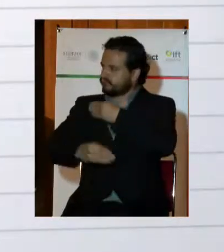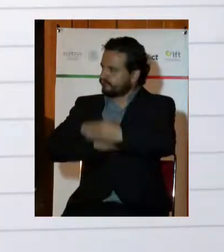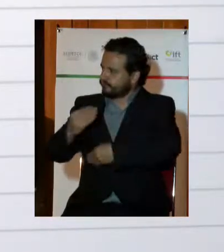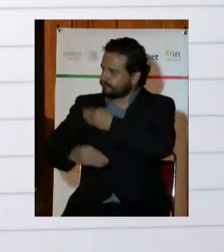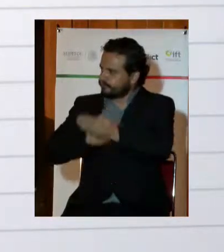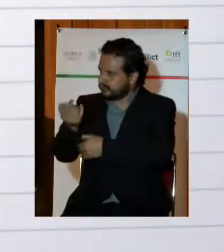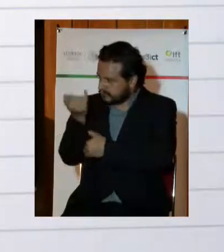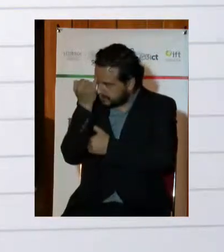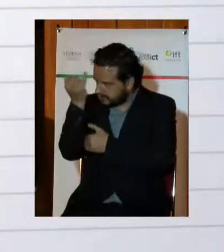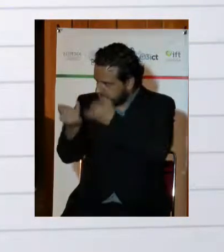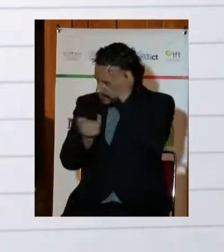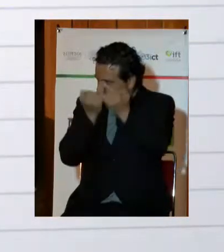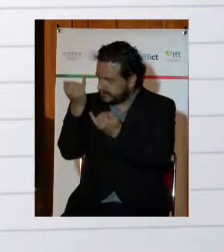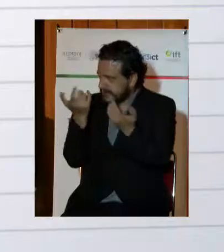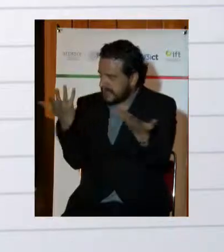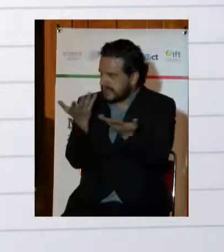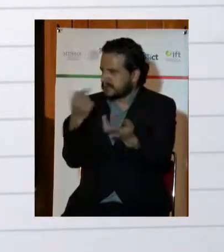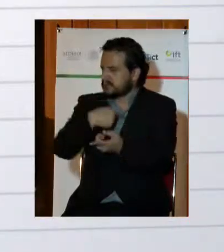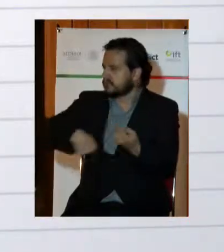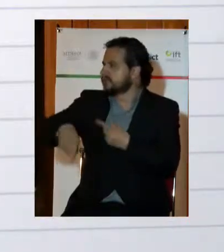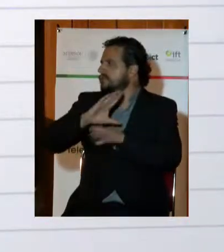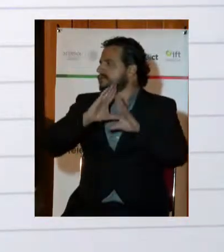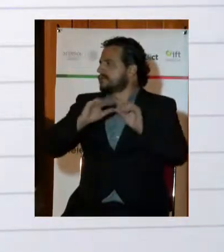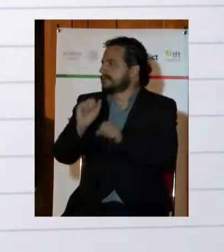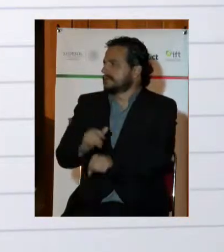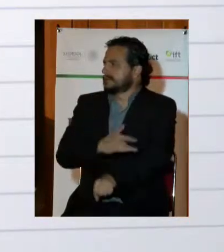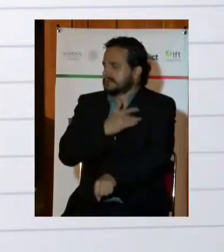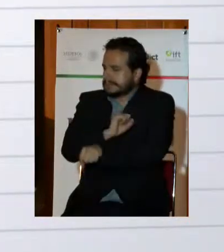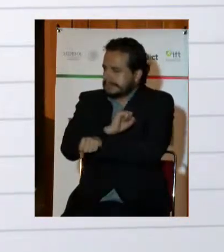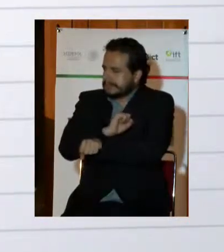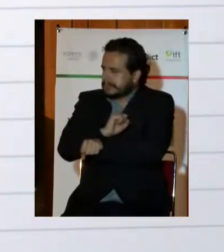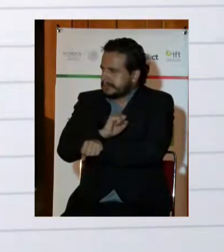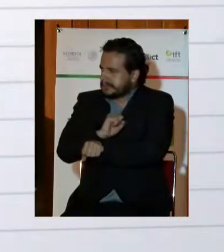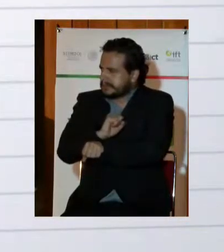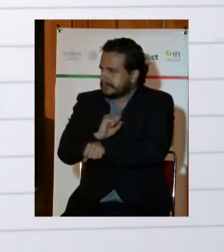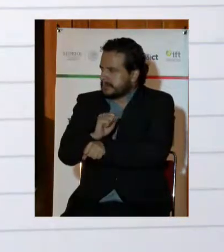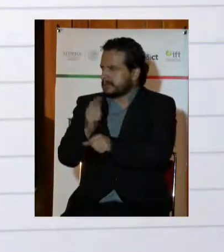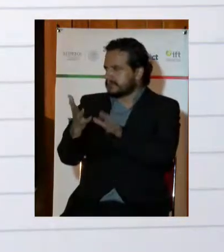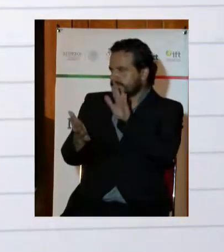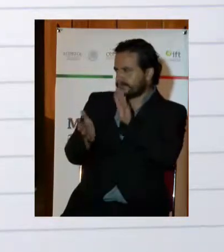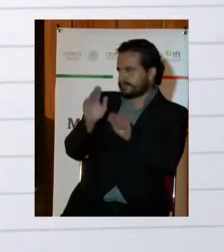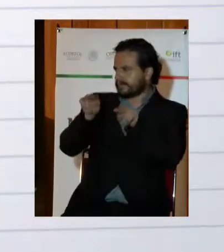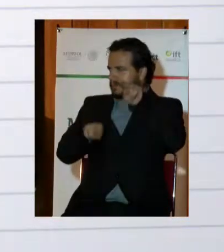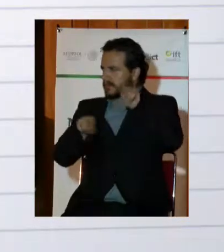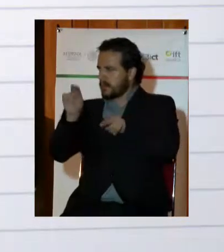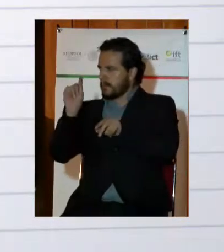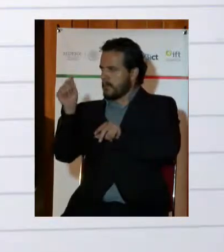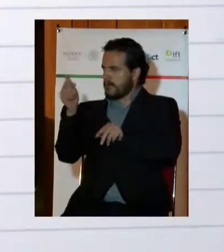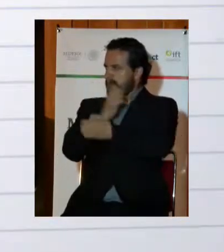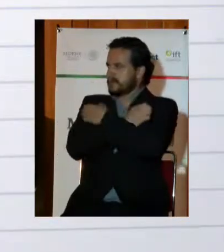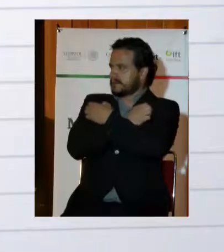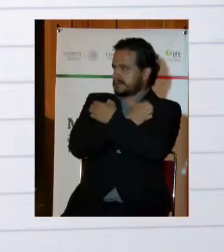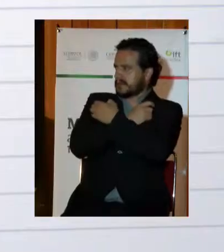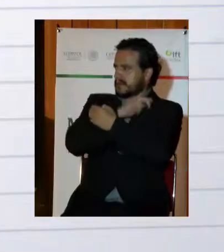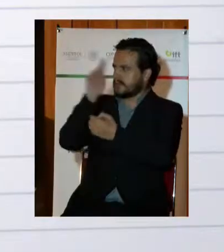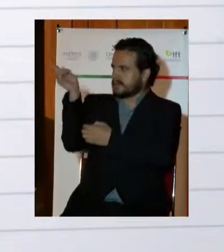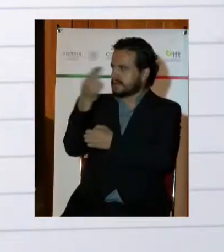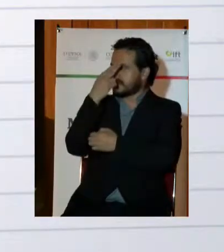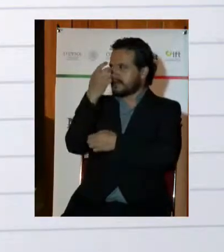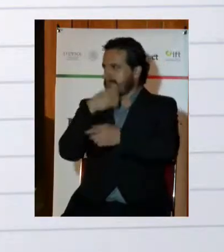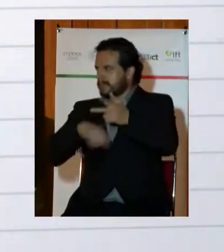que podamos decir, ¿no? Ellos son usuarios de tecnología y dicen, sí, gracias a la tecnología somos más independientes. Entonces, seguir